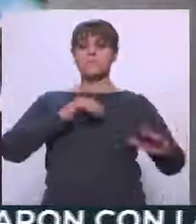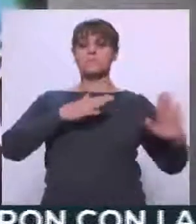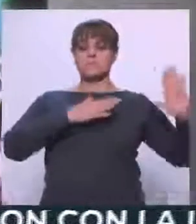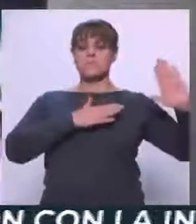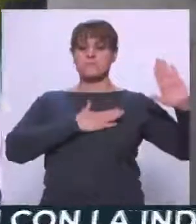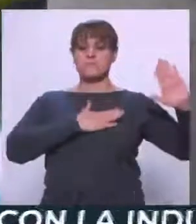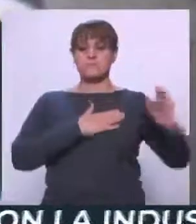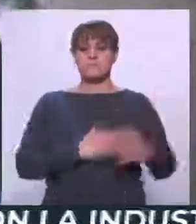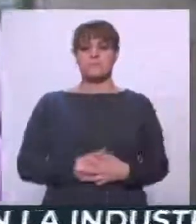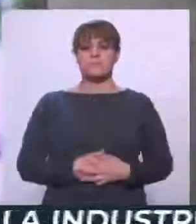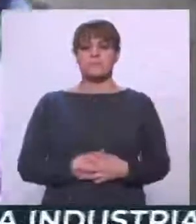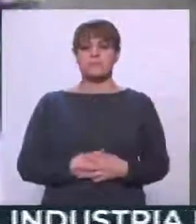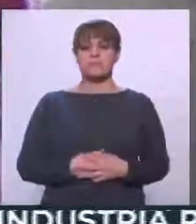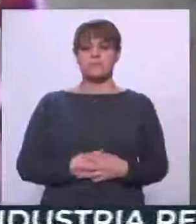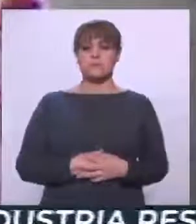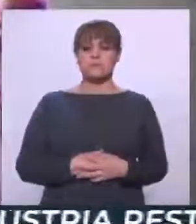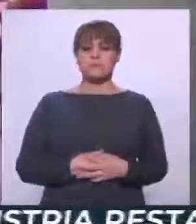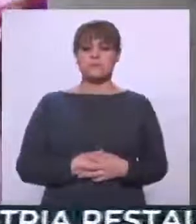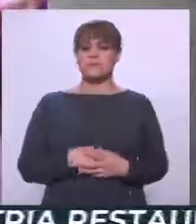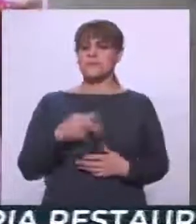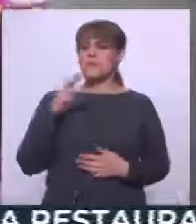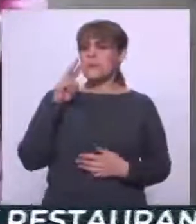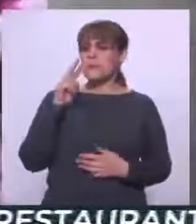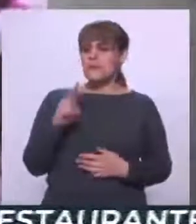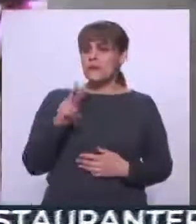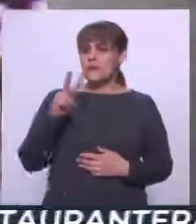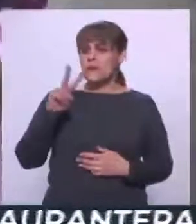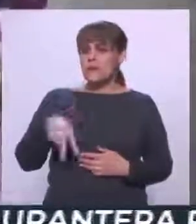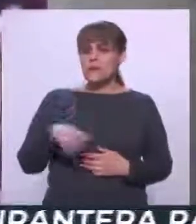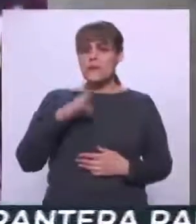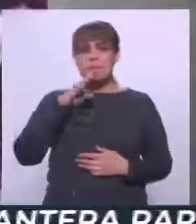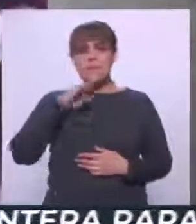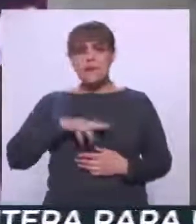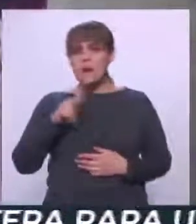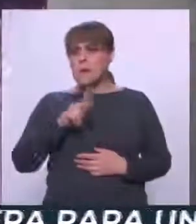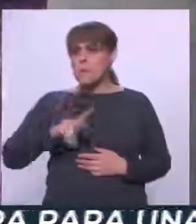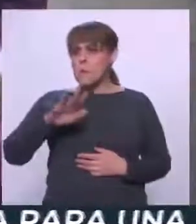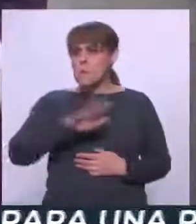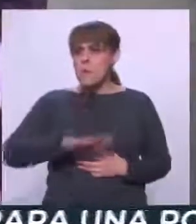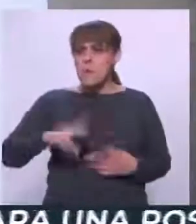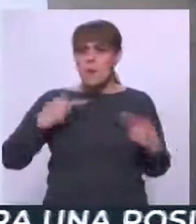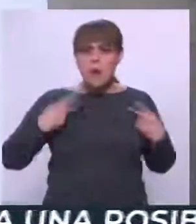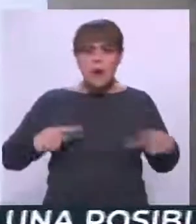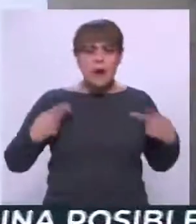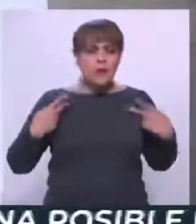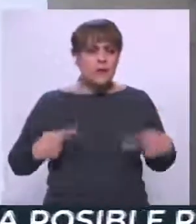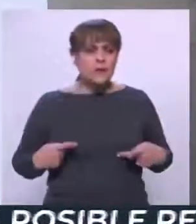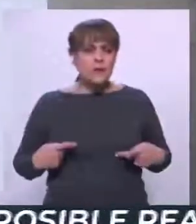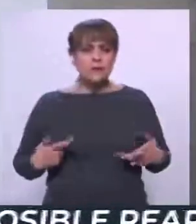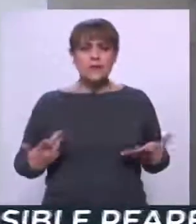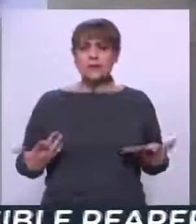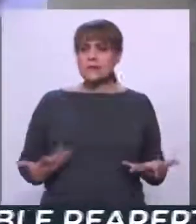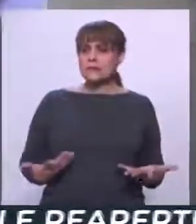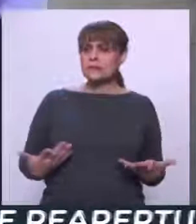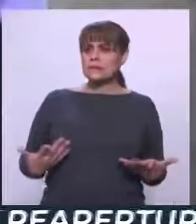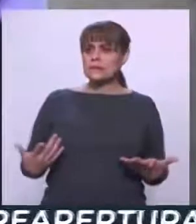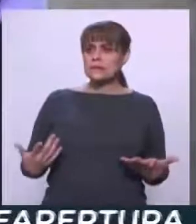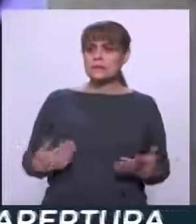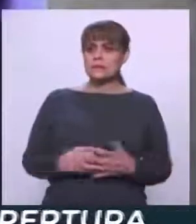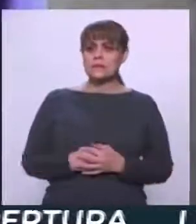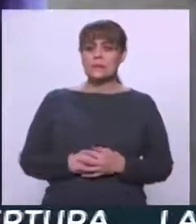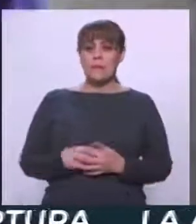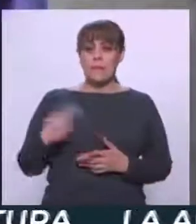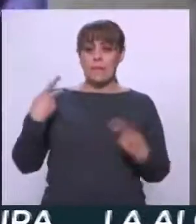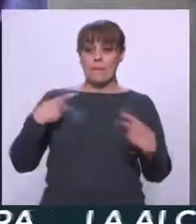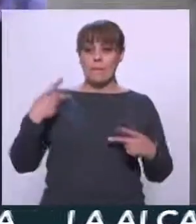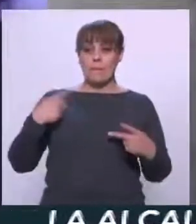1 de mayo. Decía yo, qué desgraciados, ¿verdad? Y el pueblo, ¿cómo es espectador de su propio pueblo? A los patrones